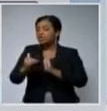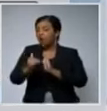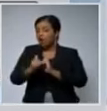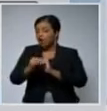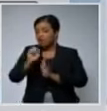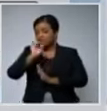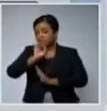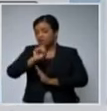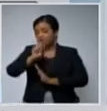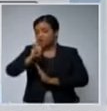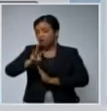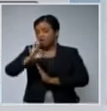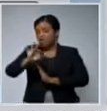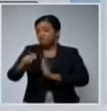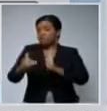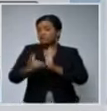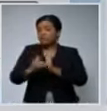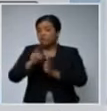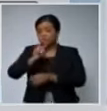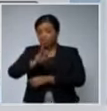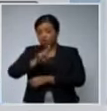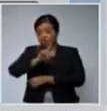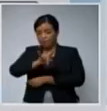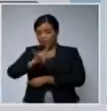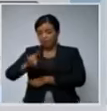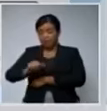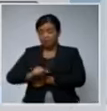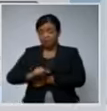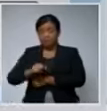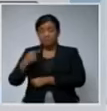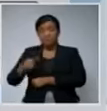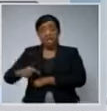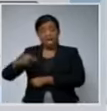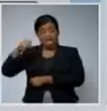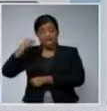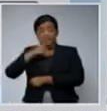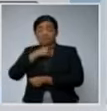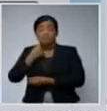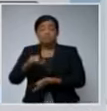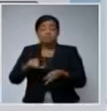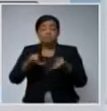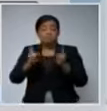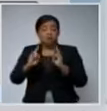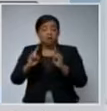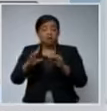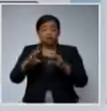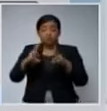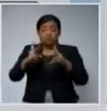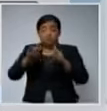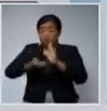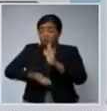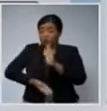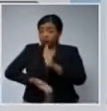20.738.299, y ayer fallece nuevamente un número importante de casos,